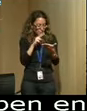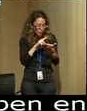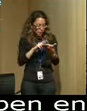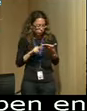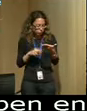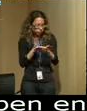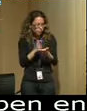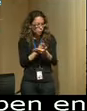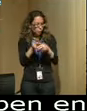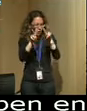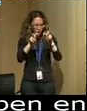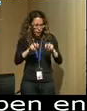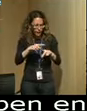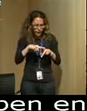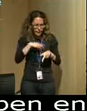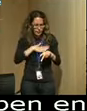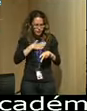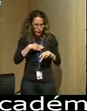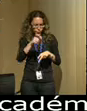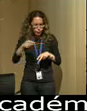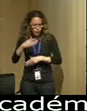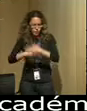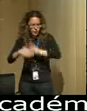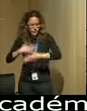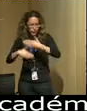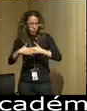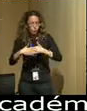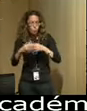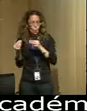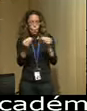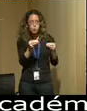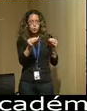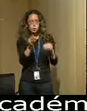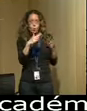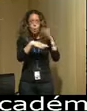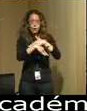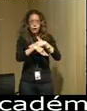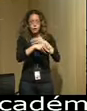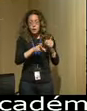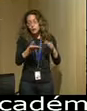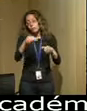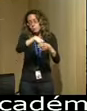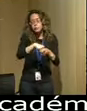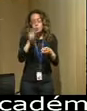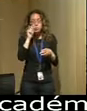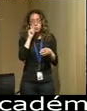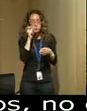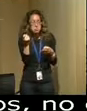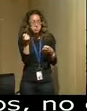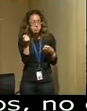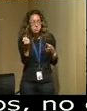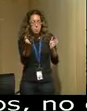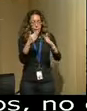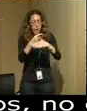hayan analizado los niveles de satisfacción de las personas con discapacidad cuando participan dentro de la industria turística, cuando realizan ocio. No existen tantos.